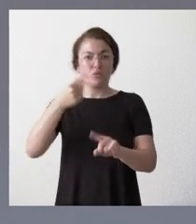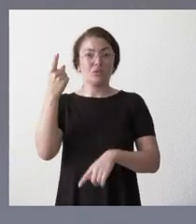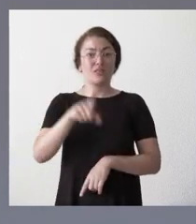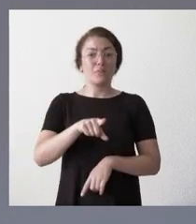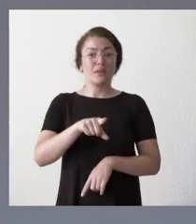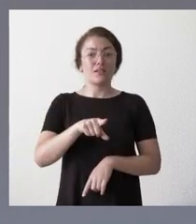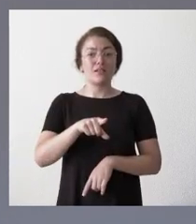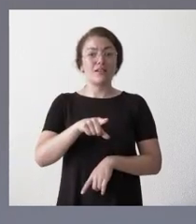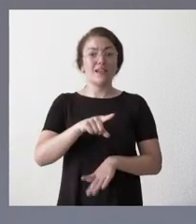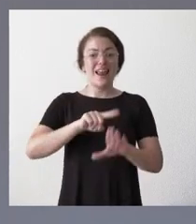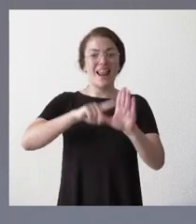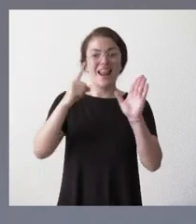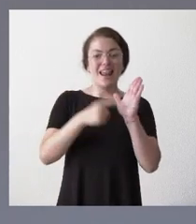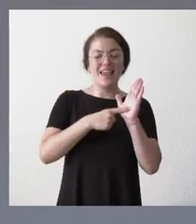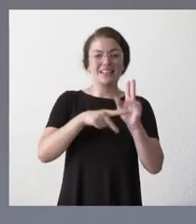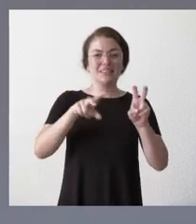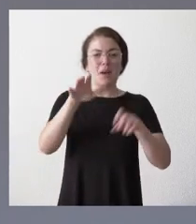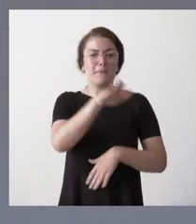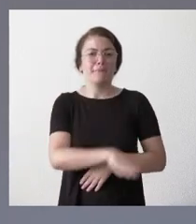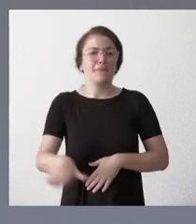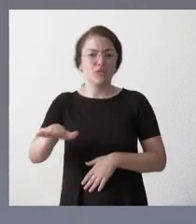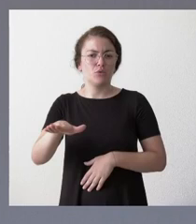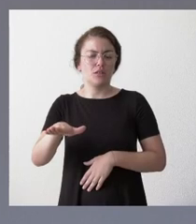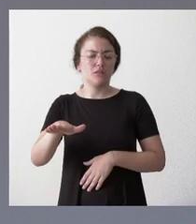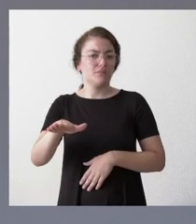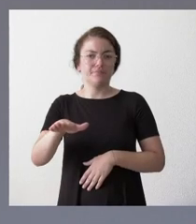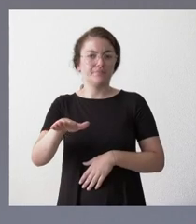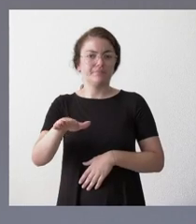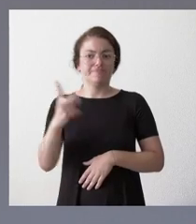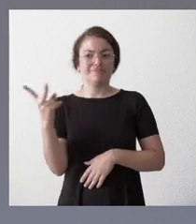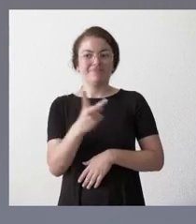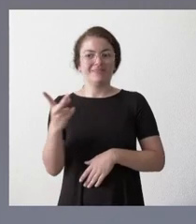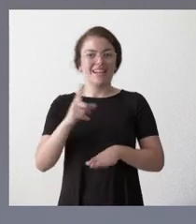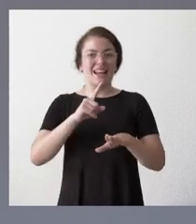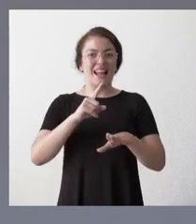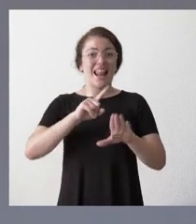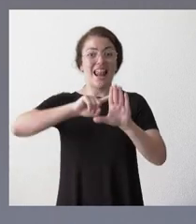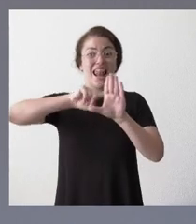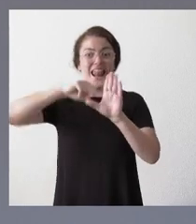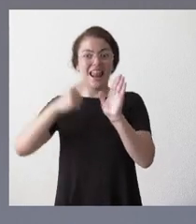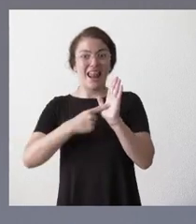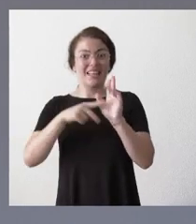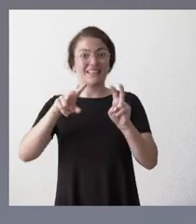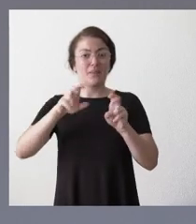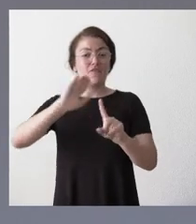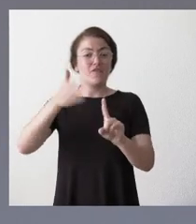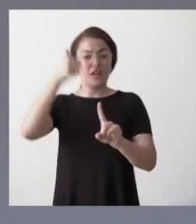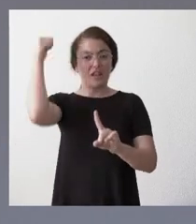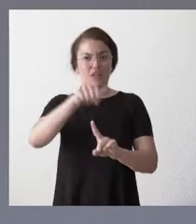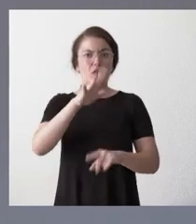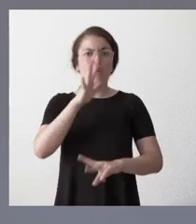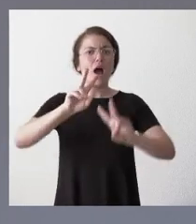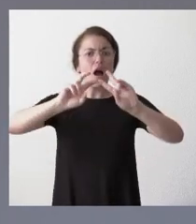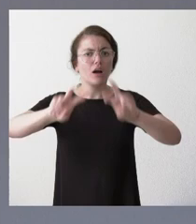legislación en materia de menores. Leyes, la primera que se está actualizando, que continúa con su